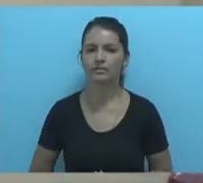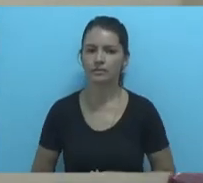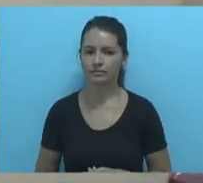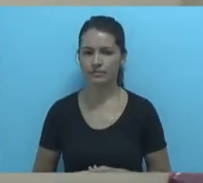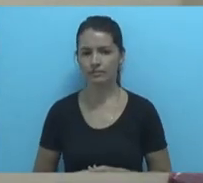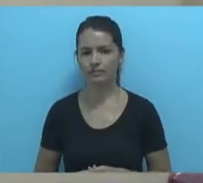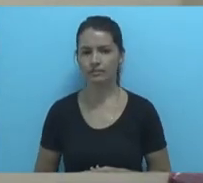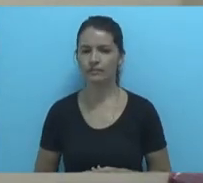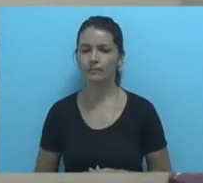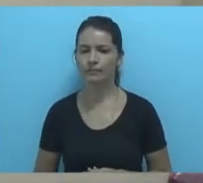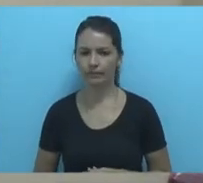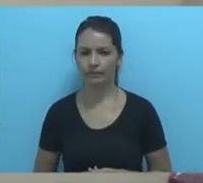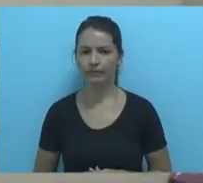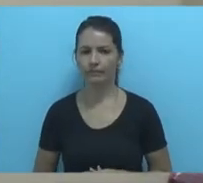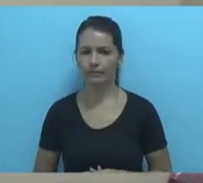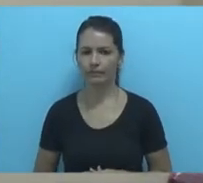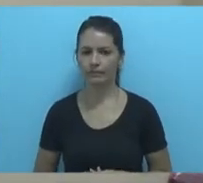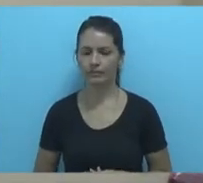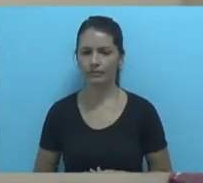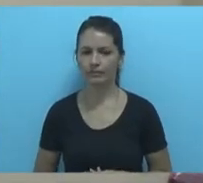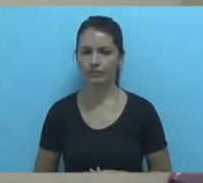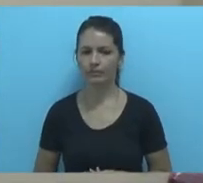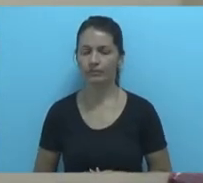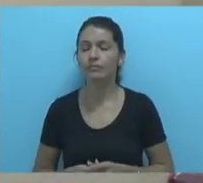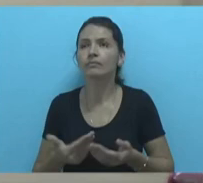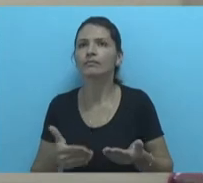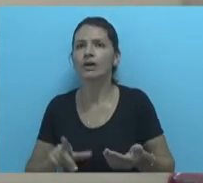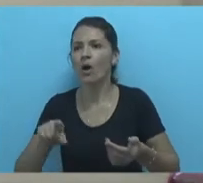Otro interrogante que le traigo, señor presidente, ¿cómo puede ser